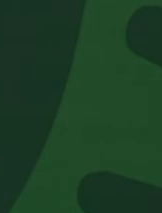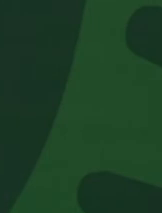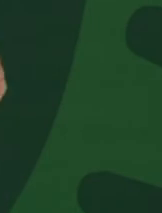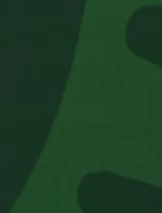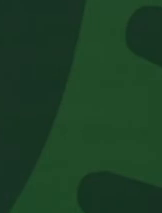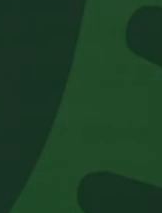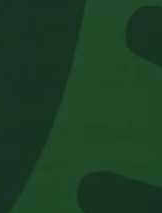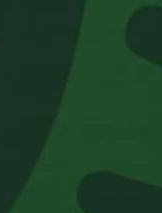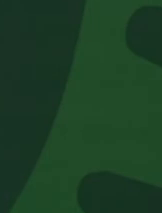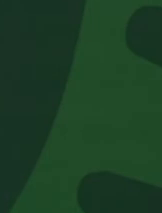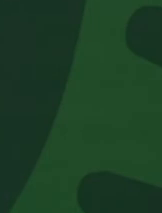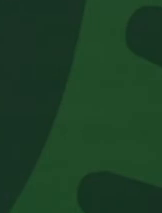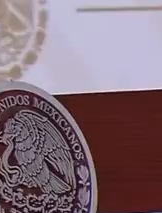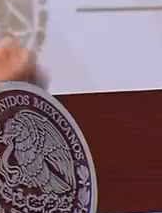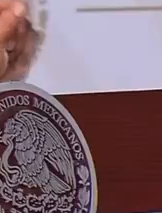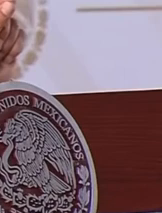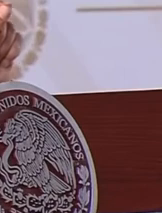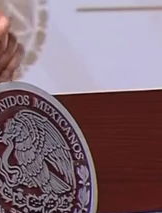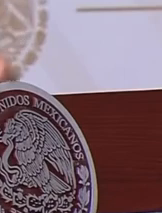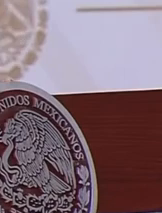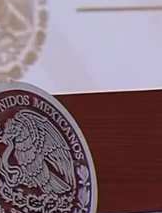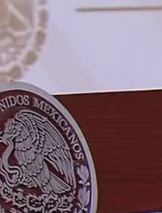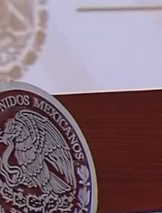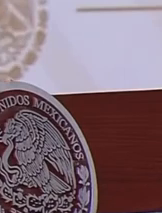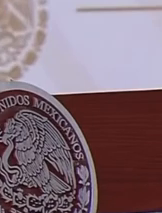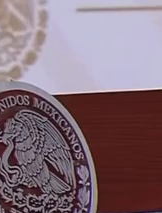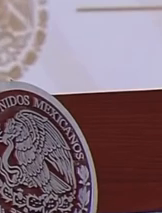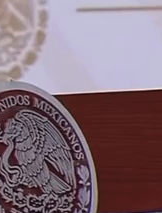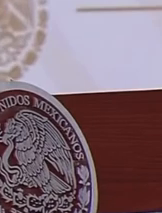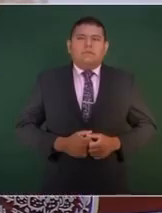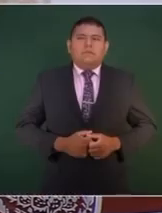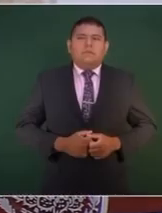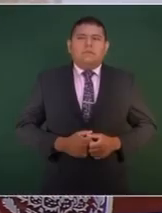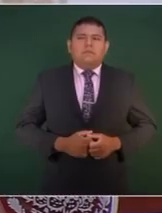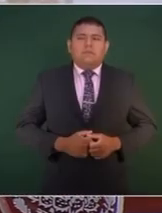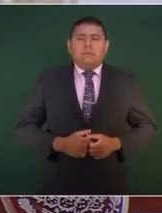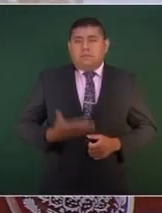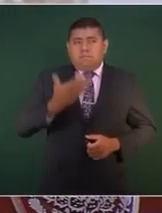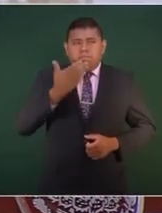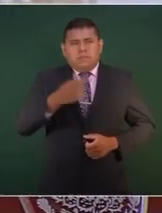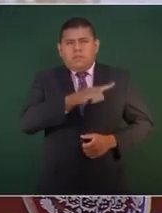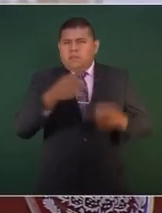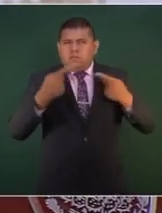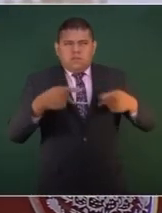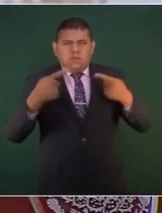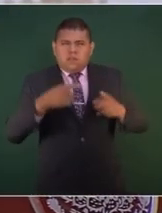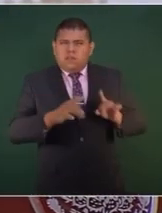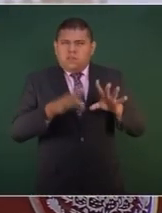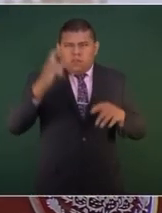señalar aunque se molesten nuestros adversarios